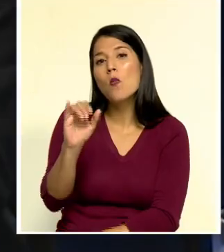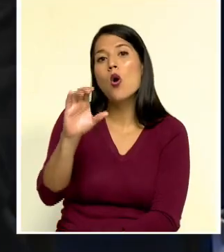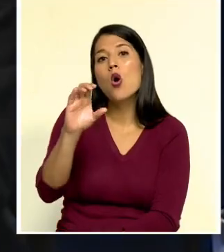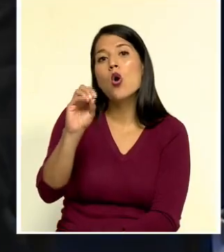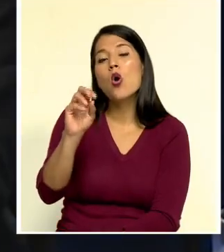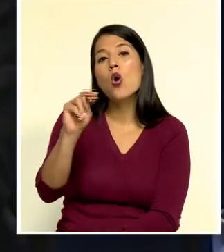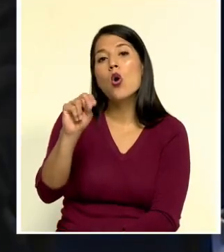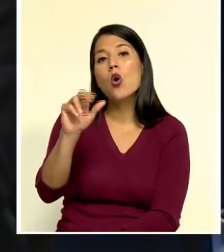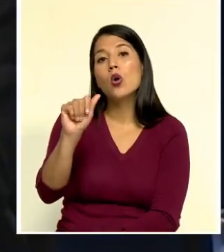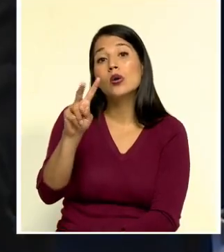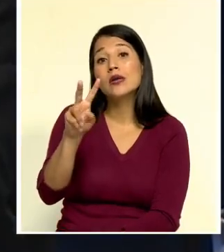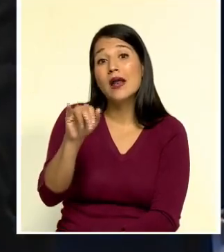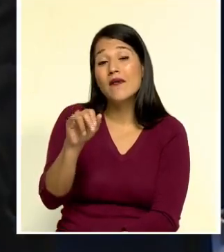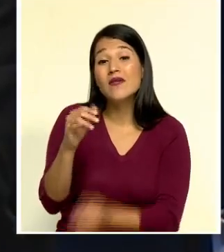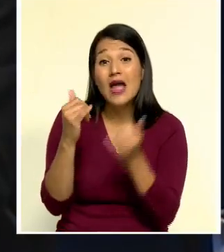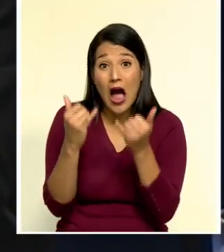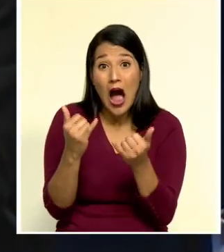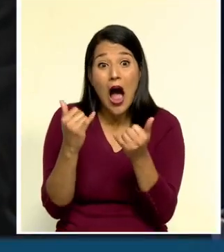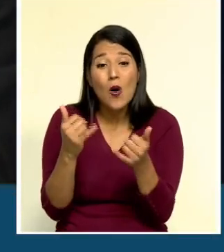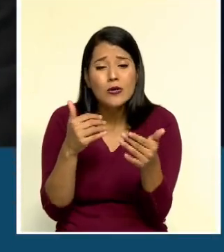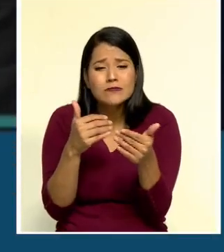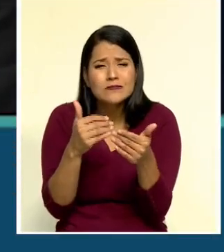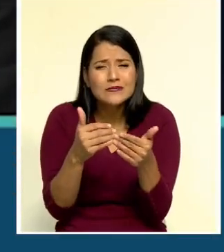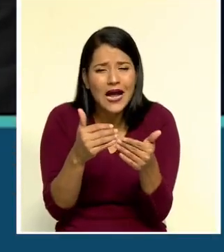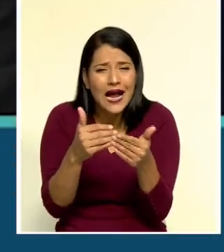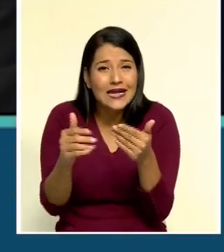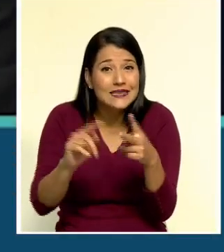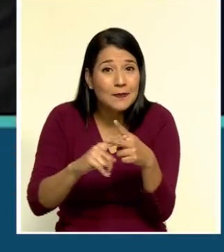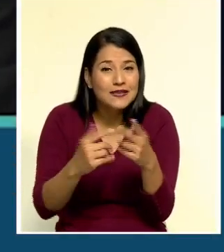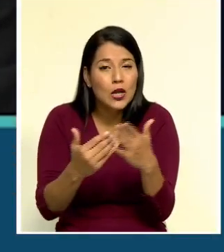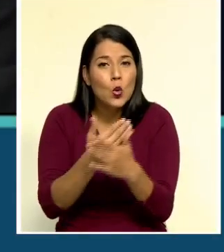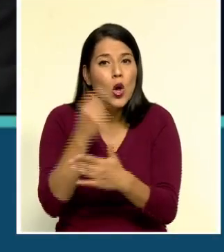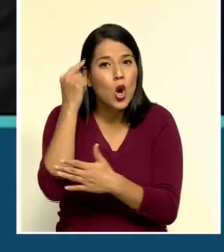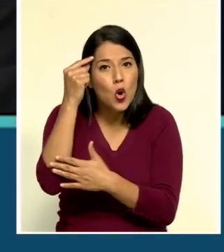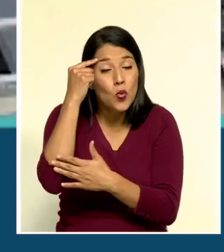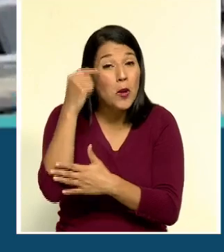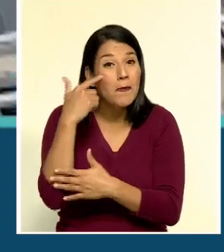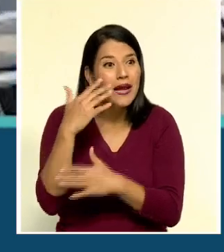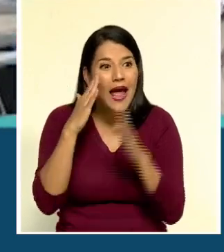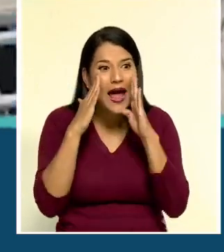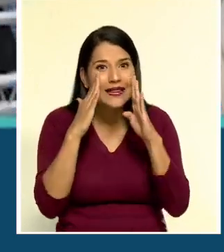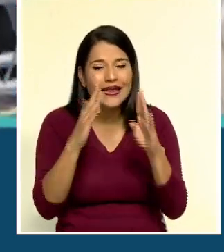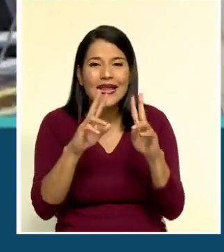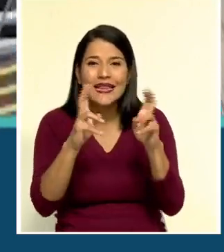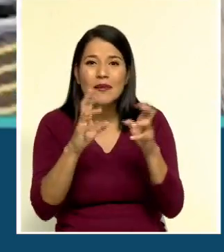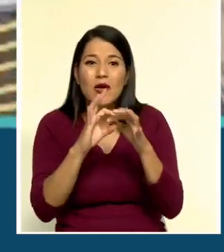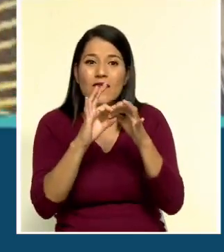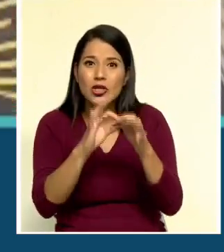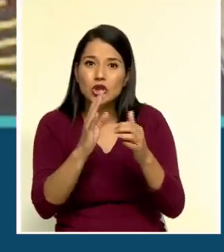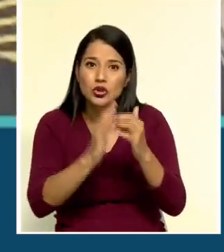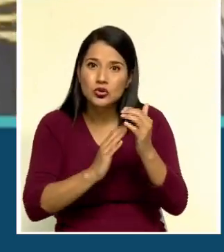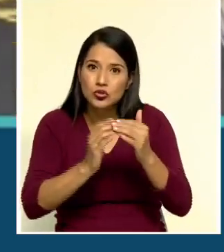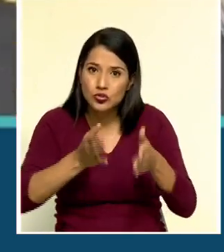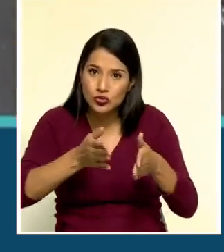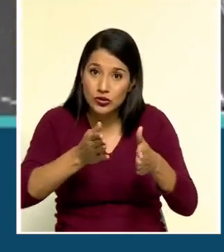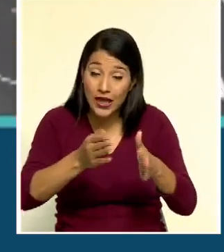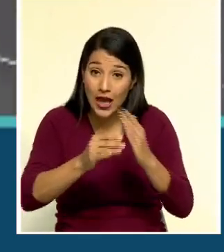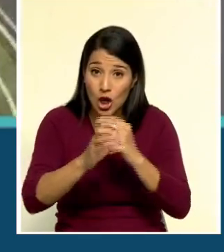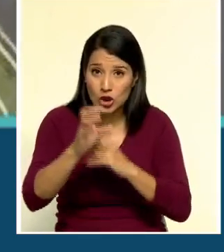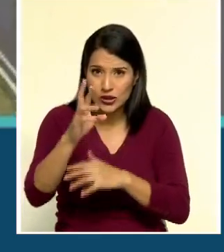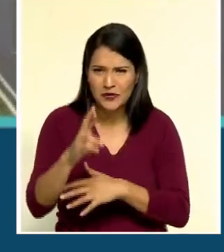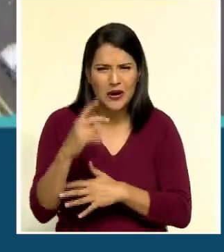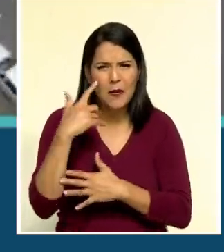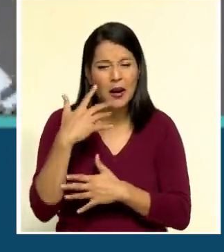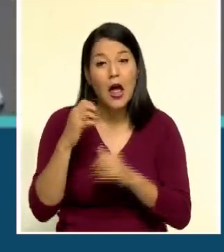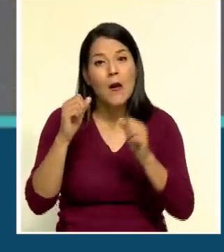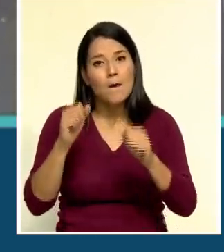Vialidad, ahora se aproxima el turno del nuevo gobierno para hacer frente al tema de infraestructura y obra pública en el país, con el reto de recuperar